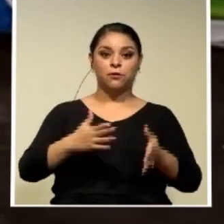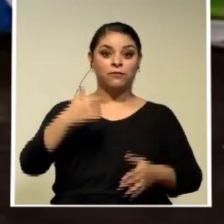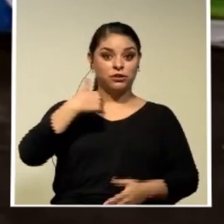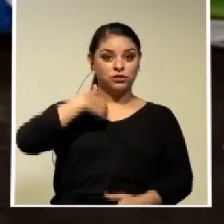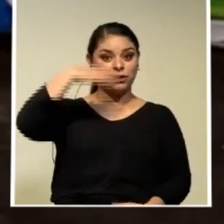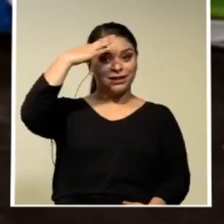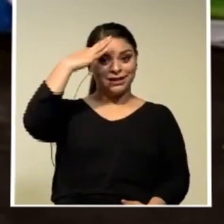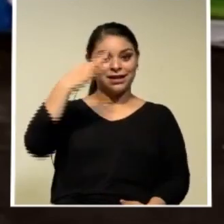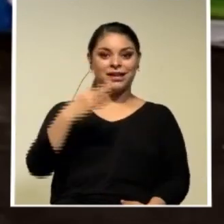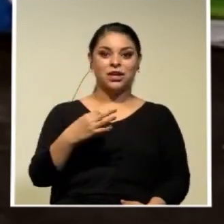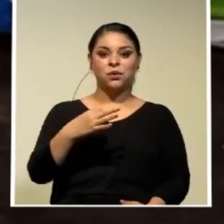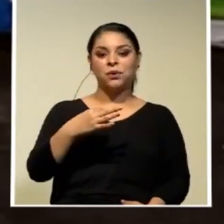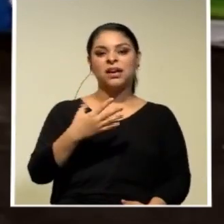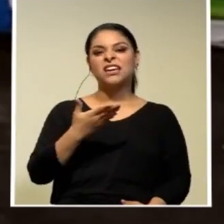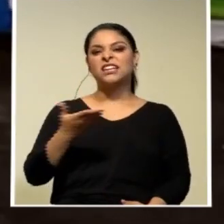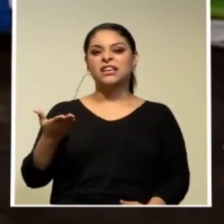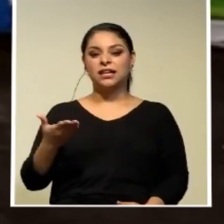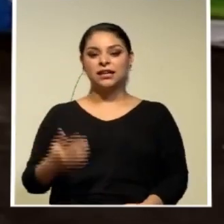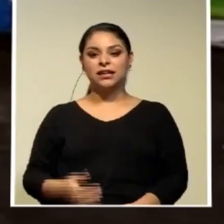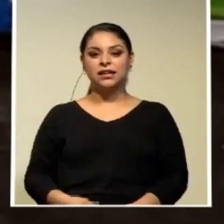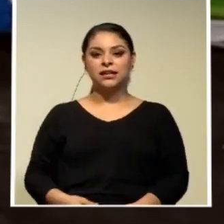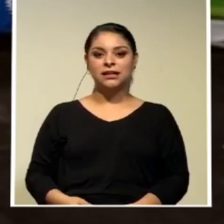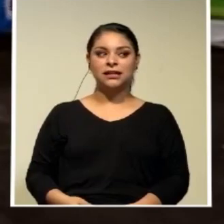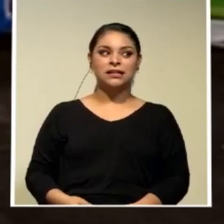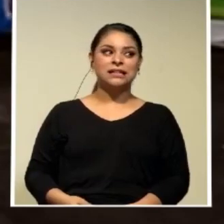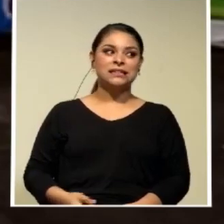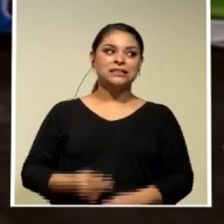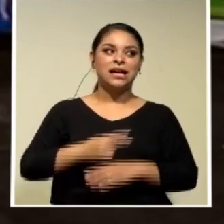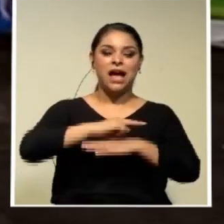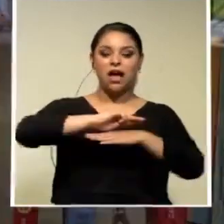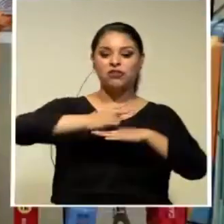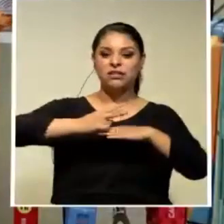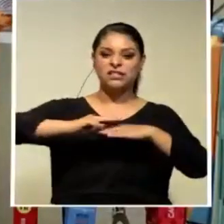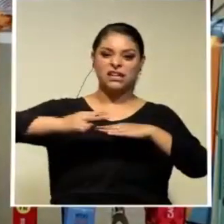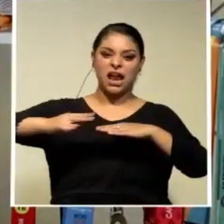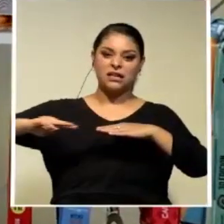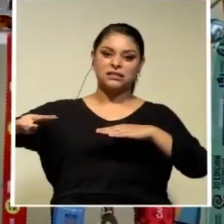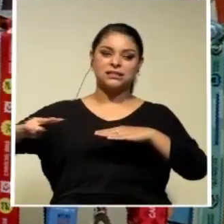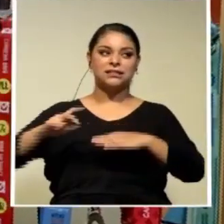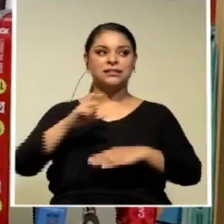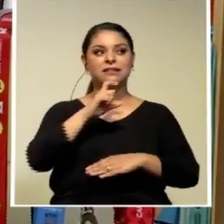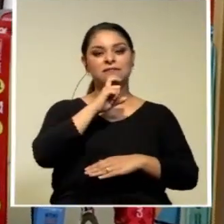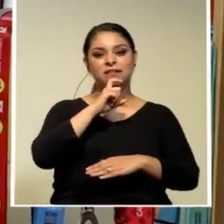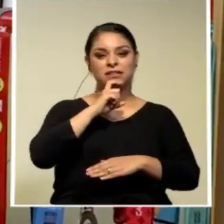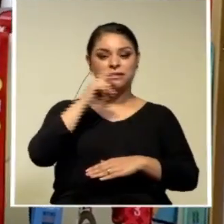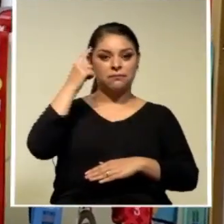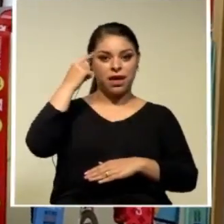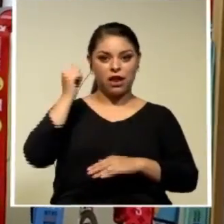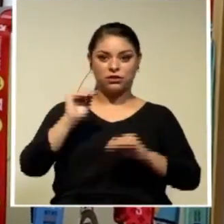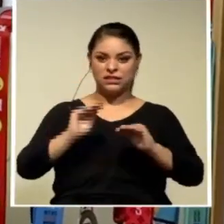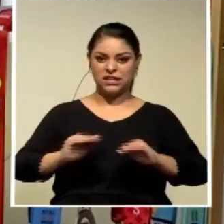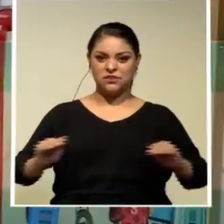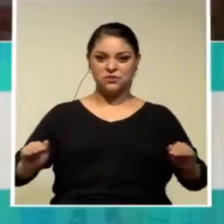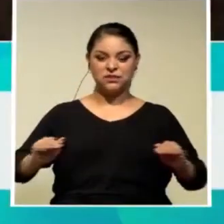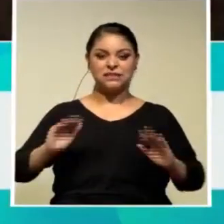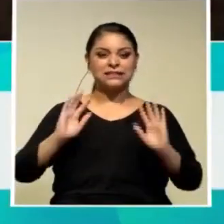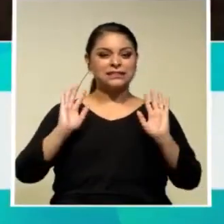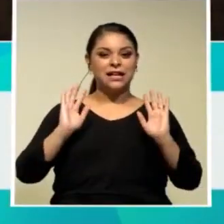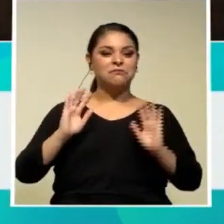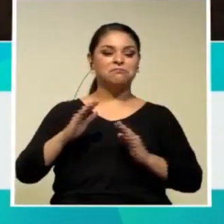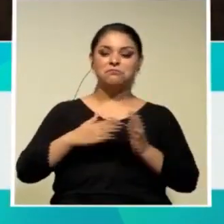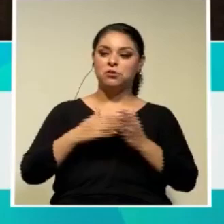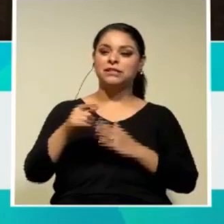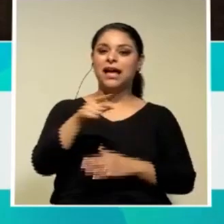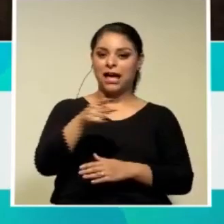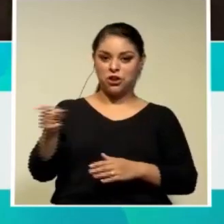profe Gabriel, que arrastrarse está como un poco más difícil para los niños y las niñas. ¡Ah! Pero ellos lo van a hacer. Vean, chicos, ahora vamos a hacer